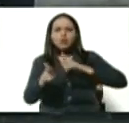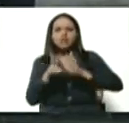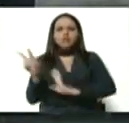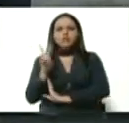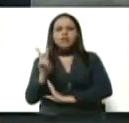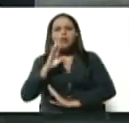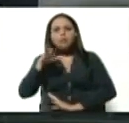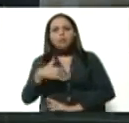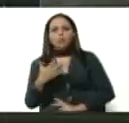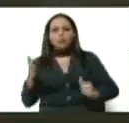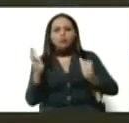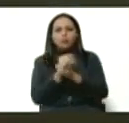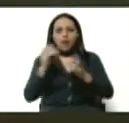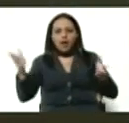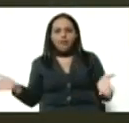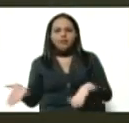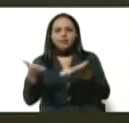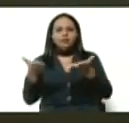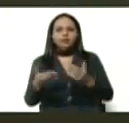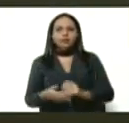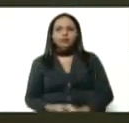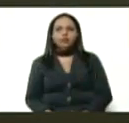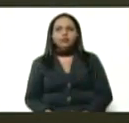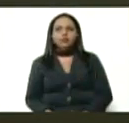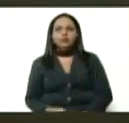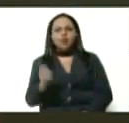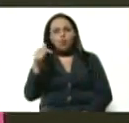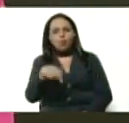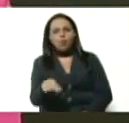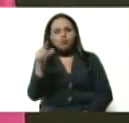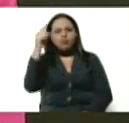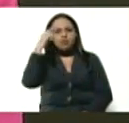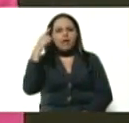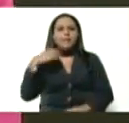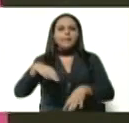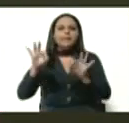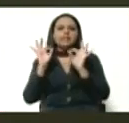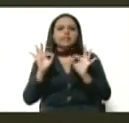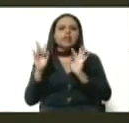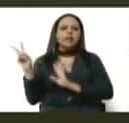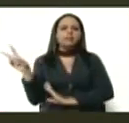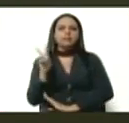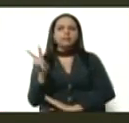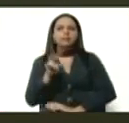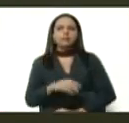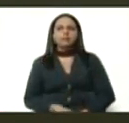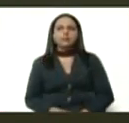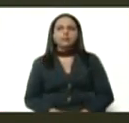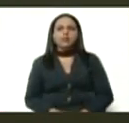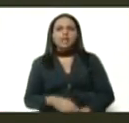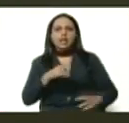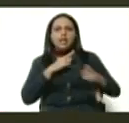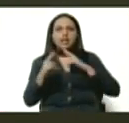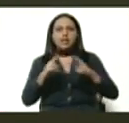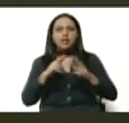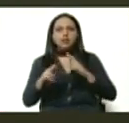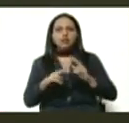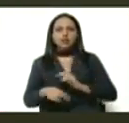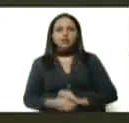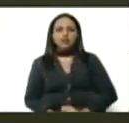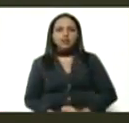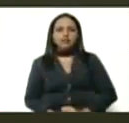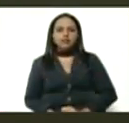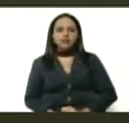importantes avances. Así que hoy es un día muy especial para Venezuela en sus relaciones diplomáticas,